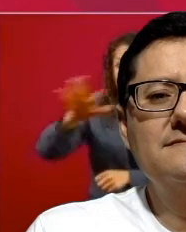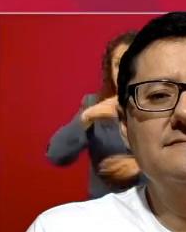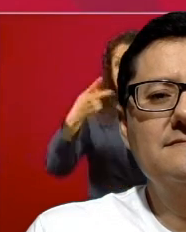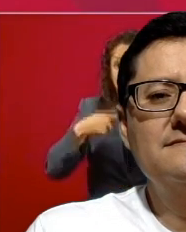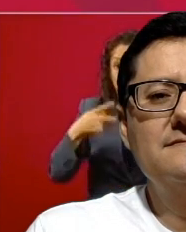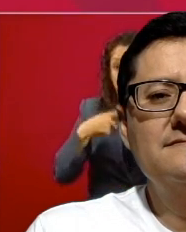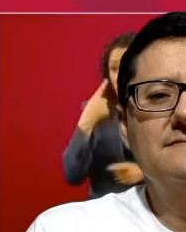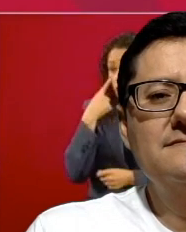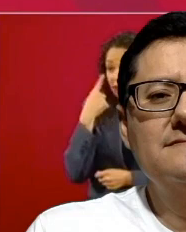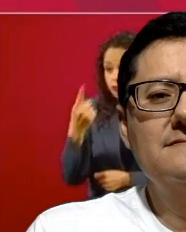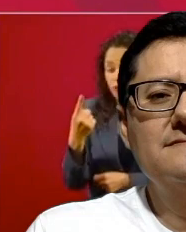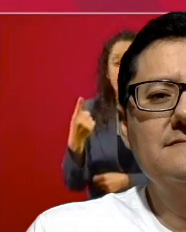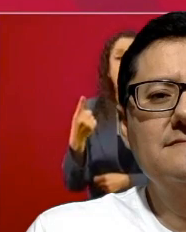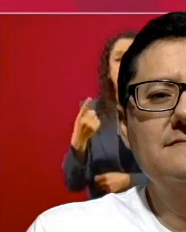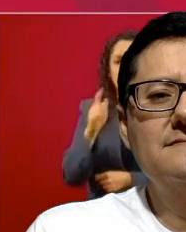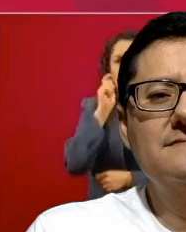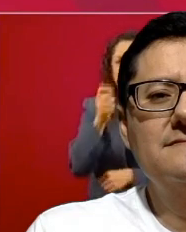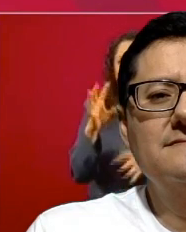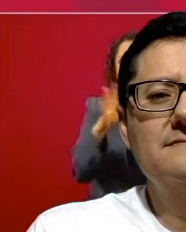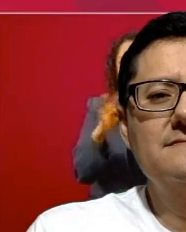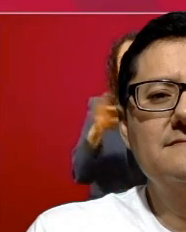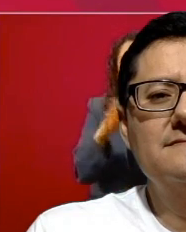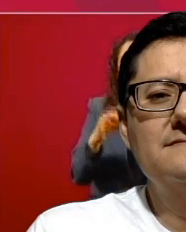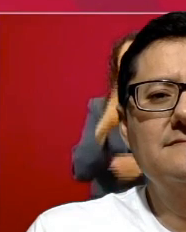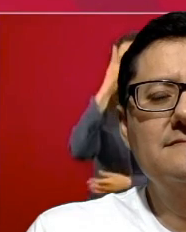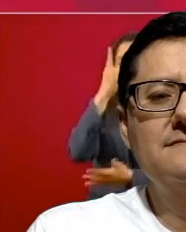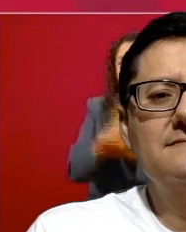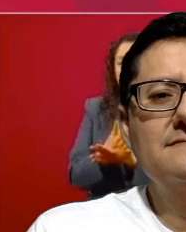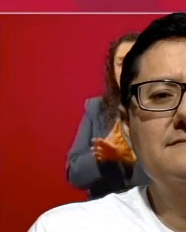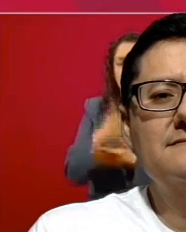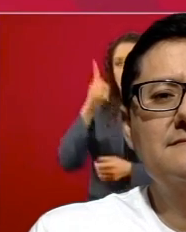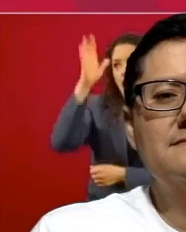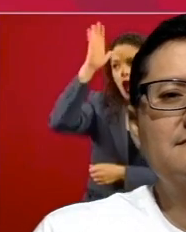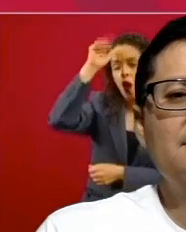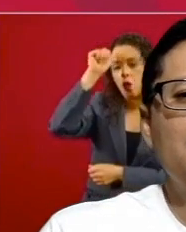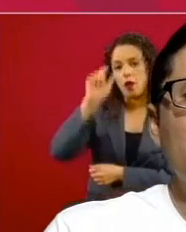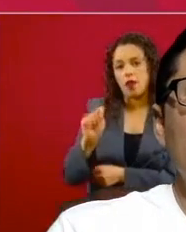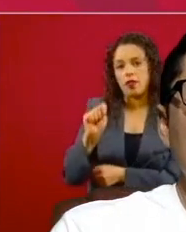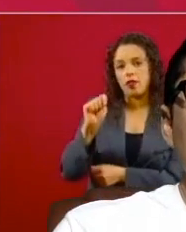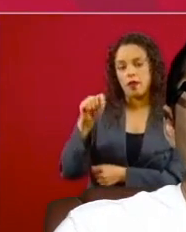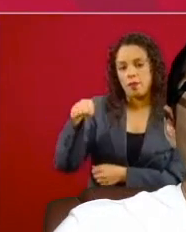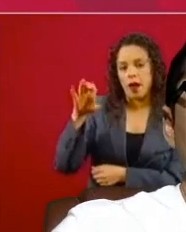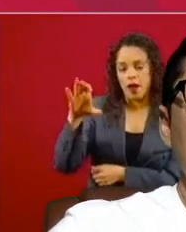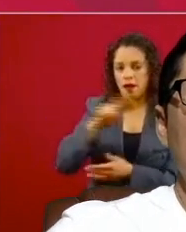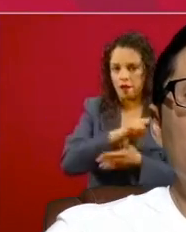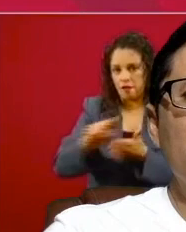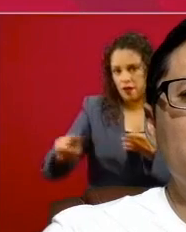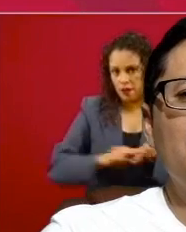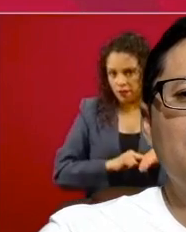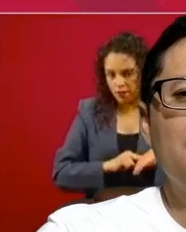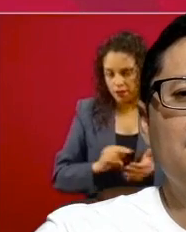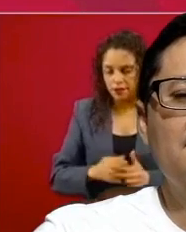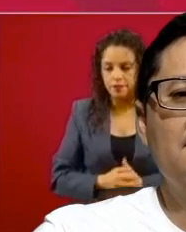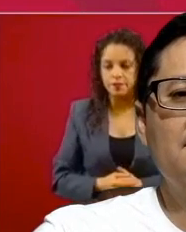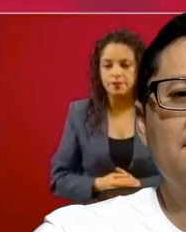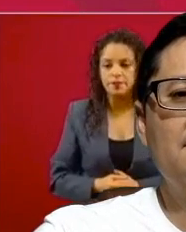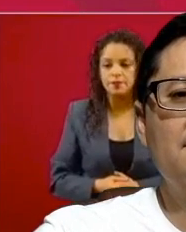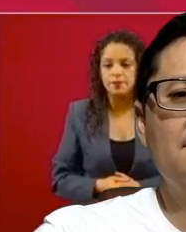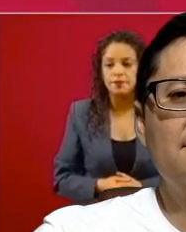se abordó básicamente lo del tratado, se habló también sobre la cooperación